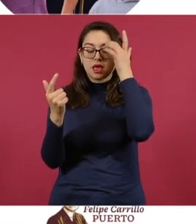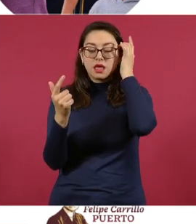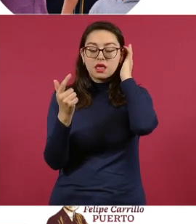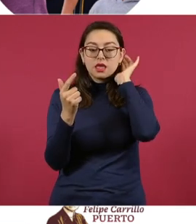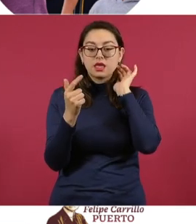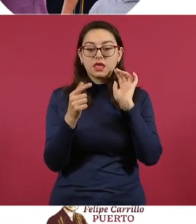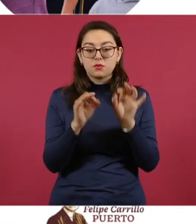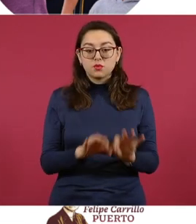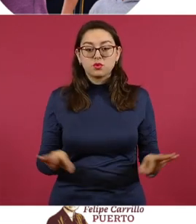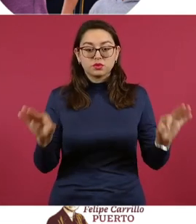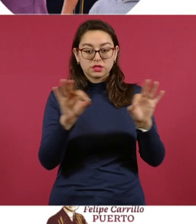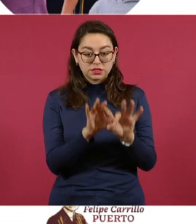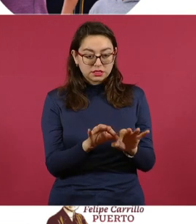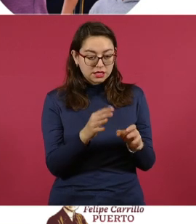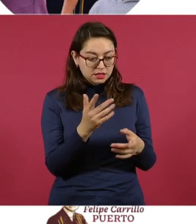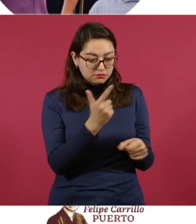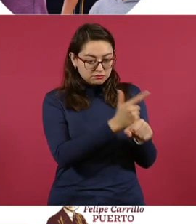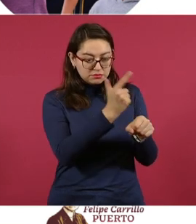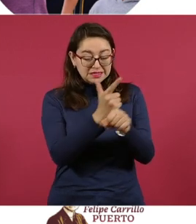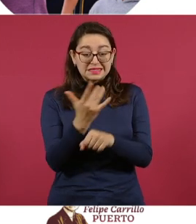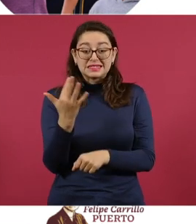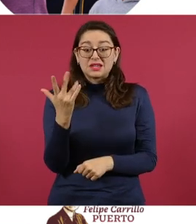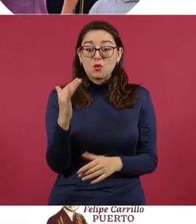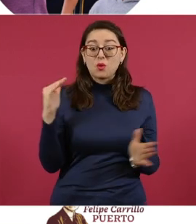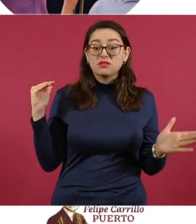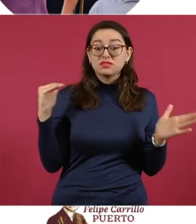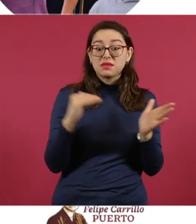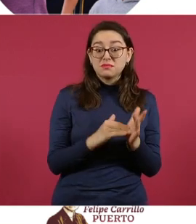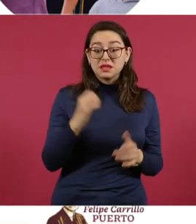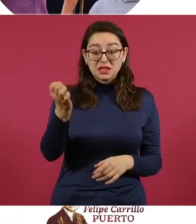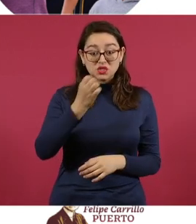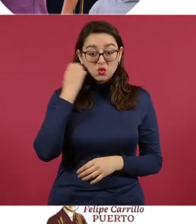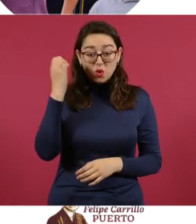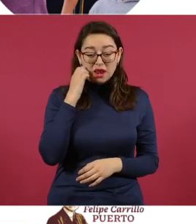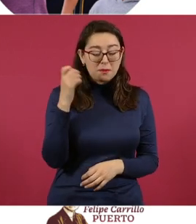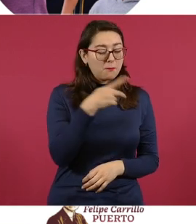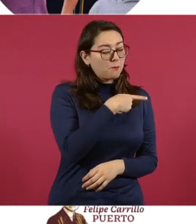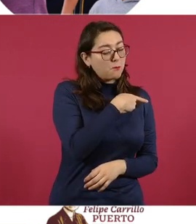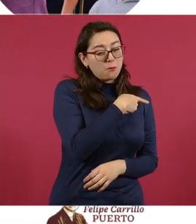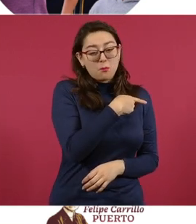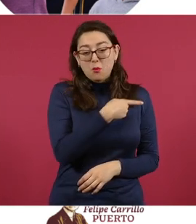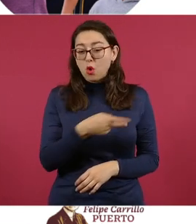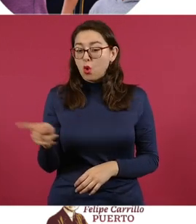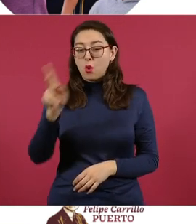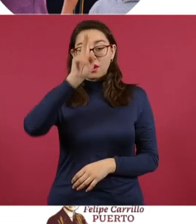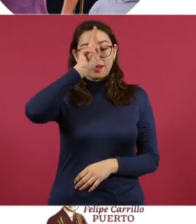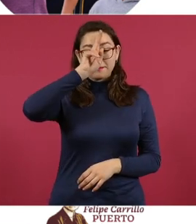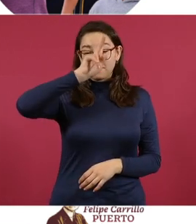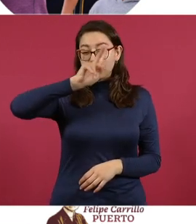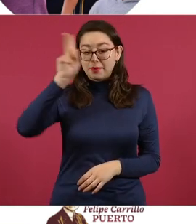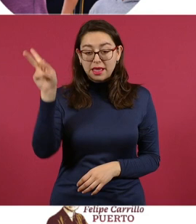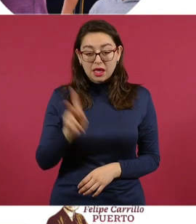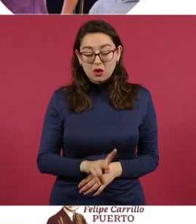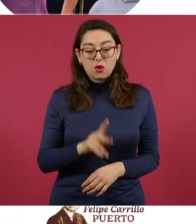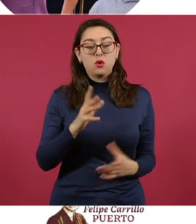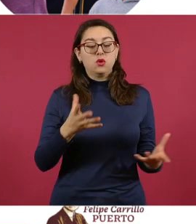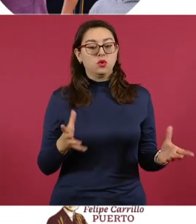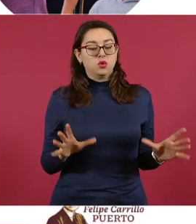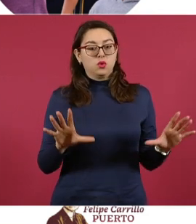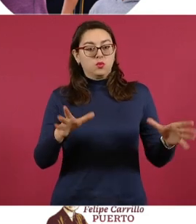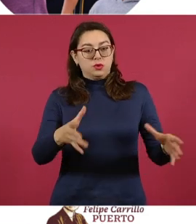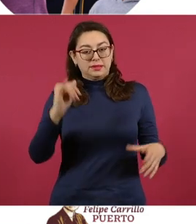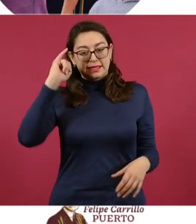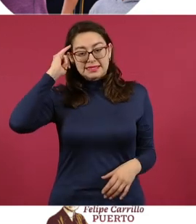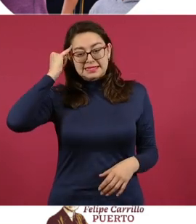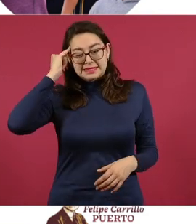había 50 mil escuelas prioritarias que son las más pobres del país, ya que son las ubicadas en localidades indígenas de muy